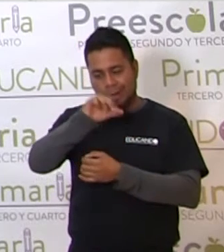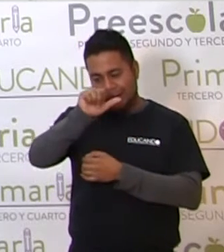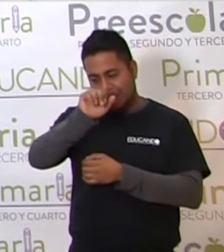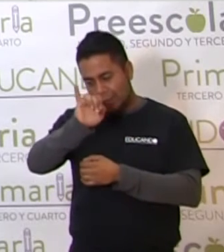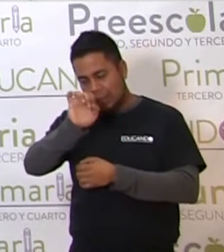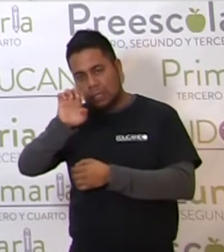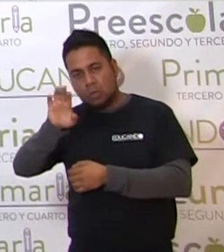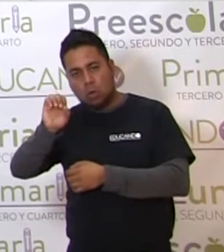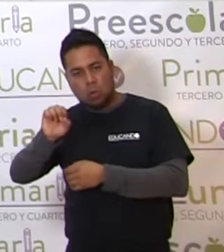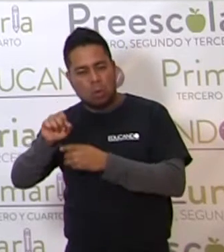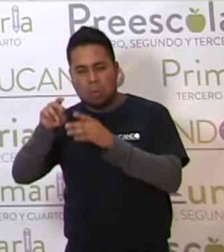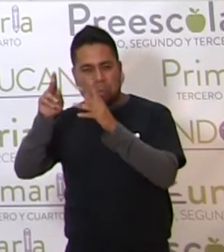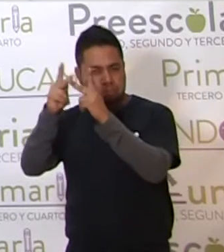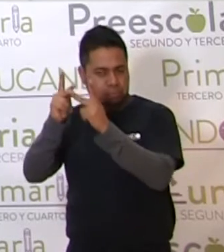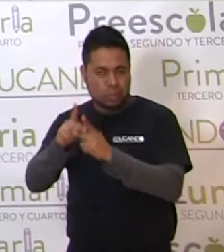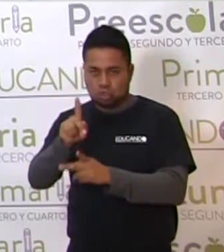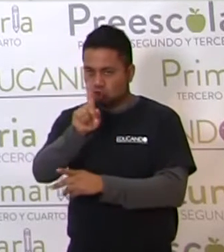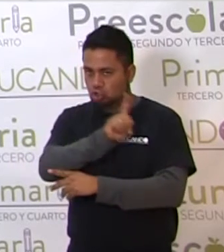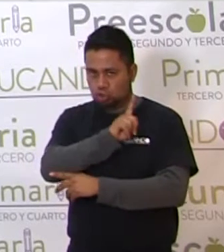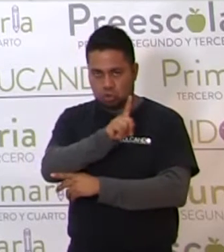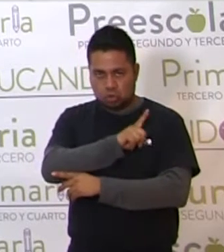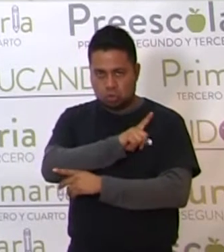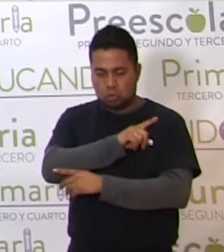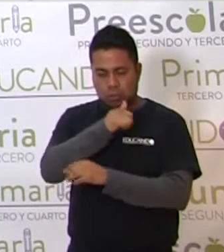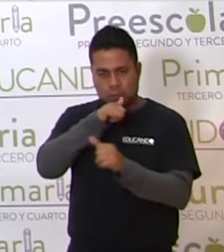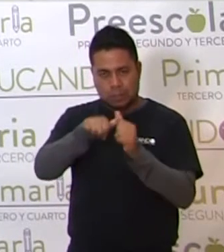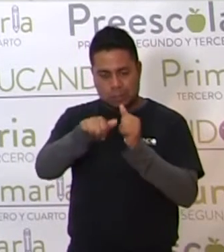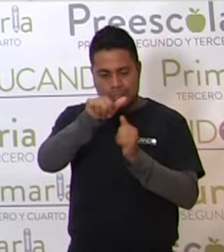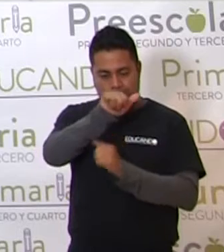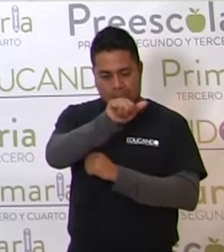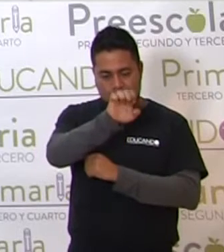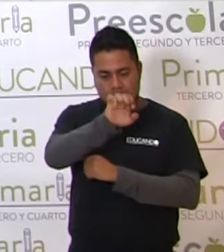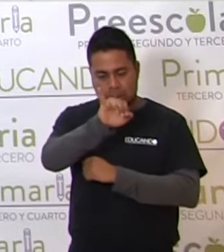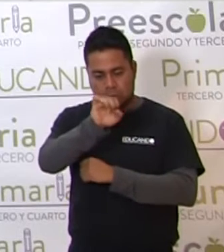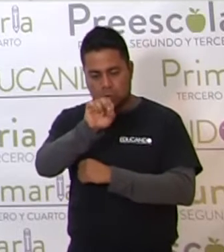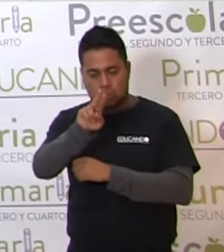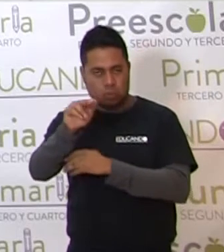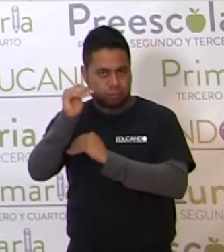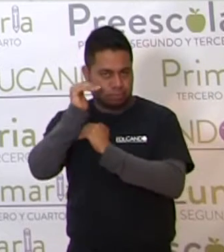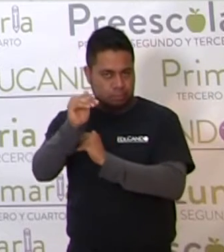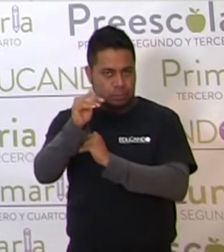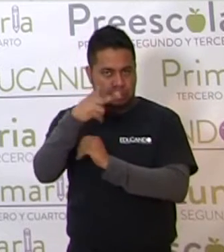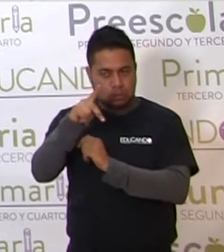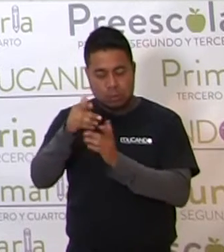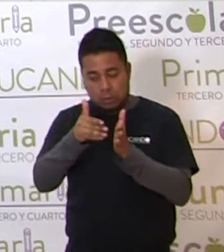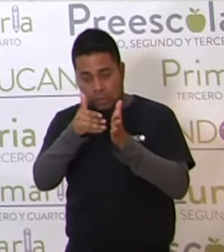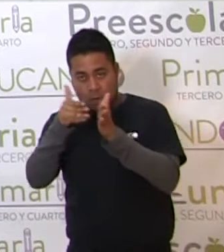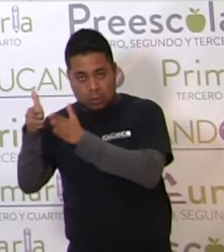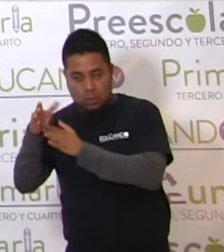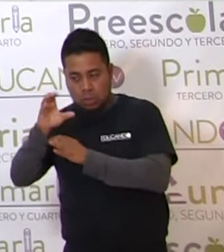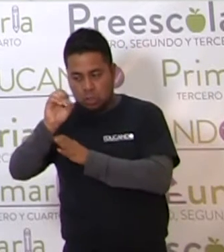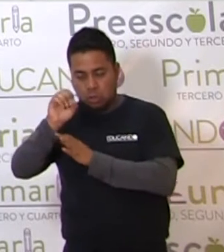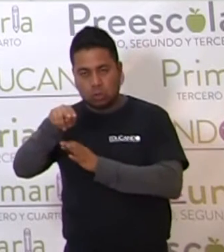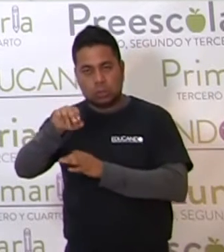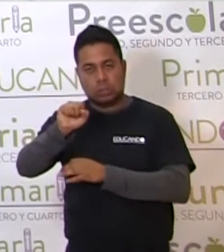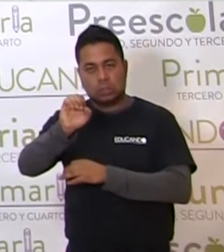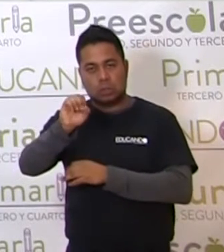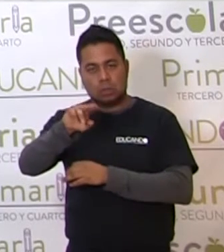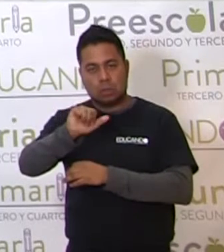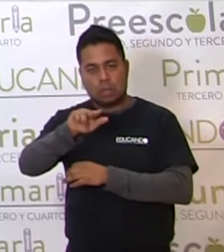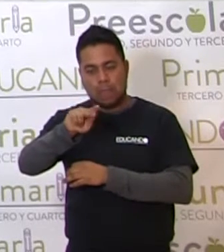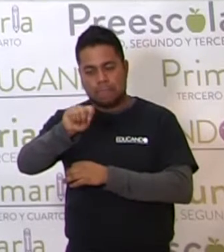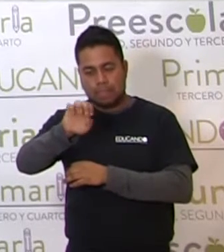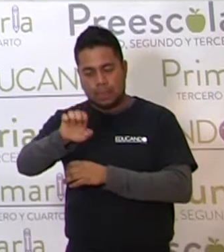bien solamente vocales y la consonante coinciden vocales y consonantes mucha